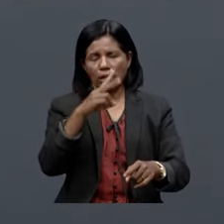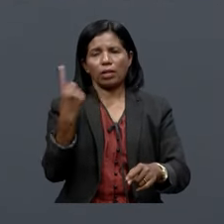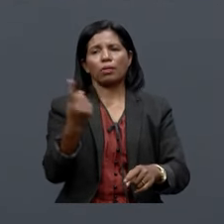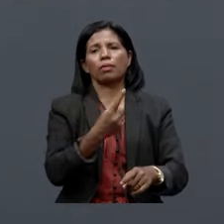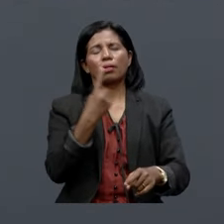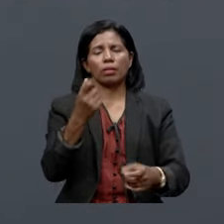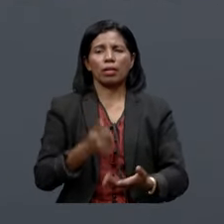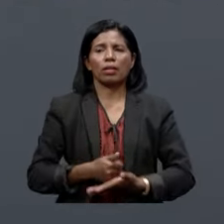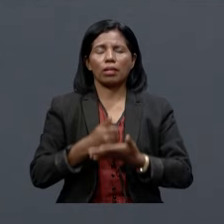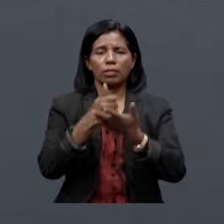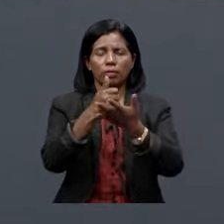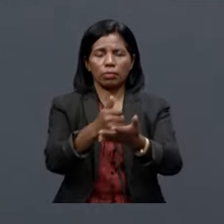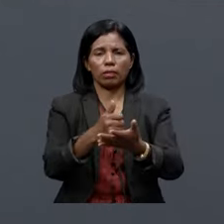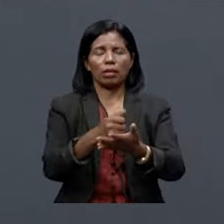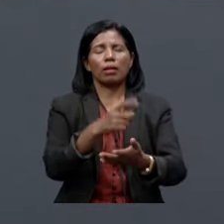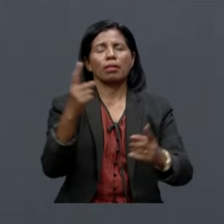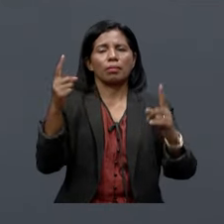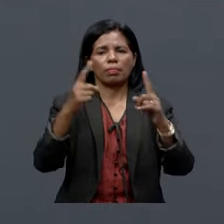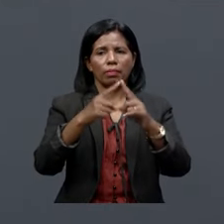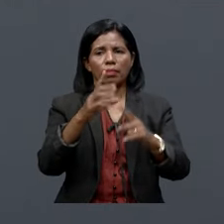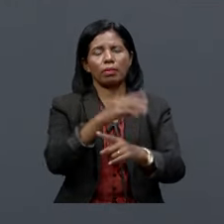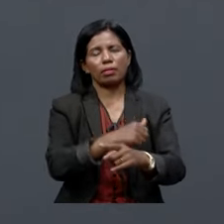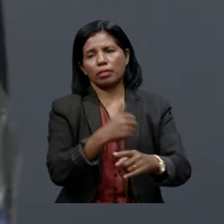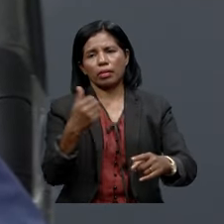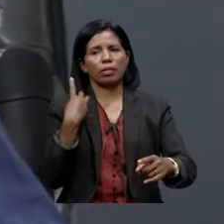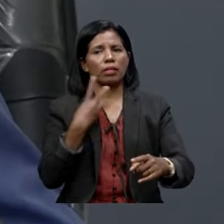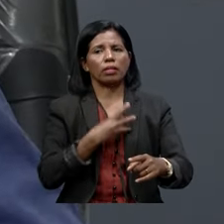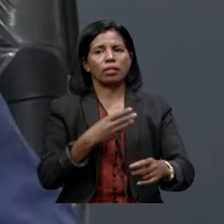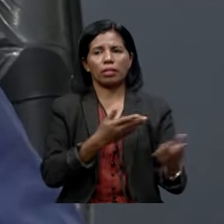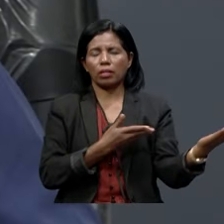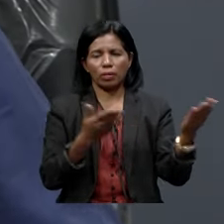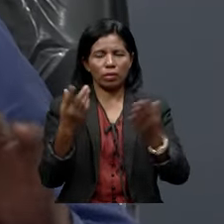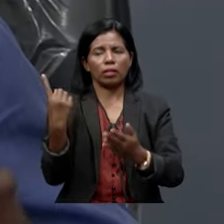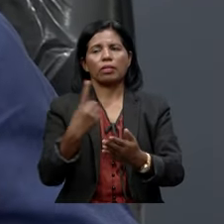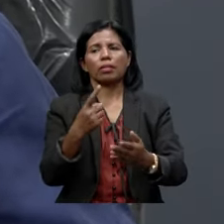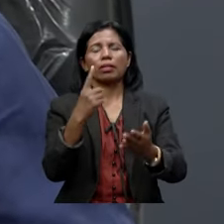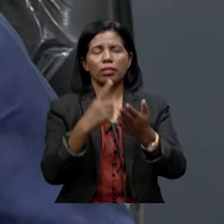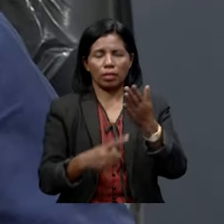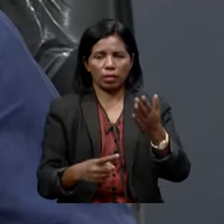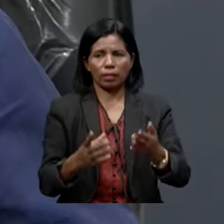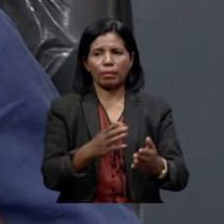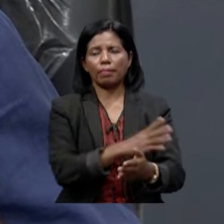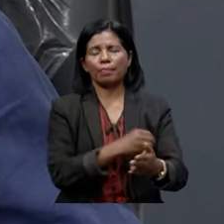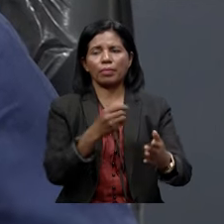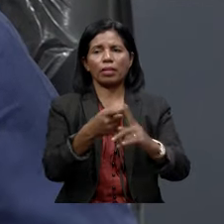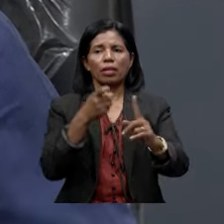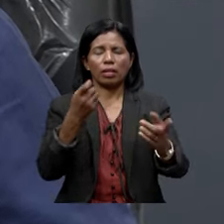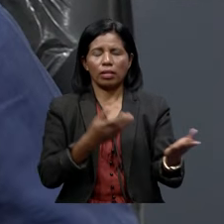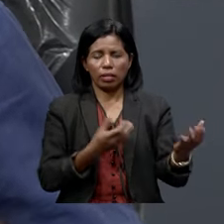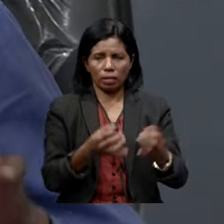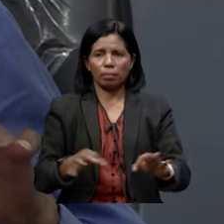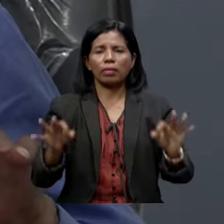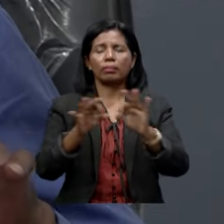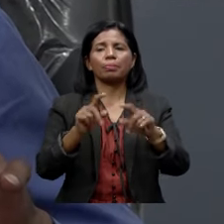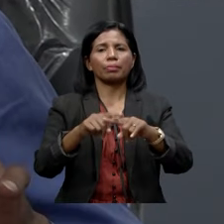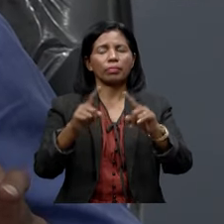ne azura te 65% resto ira ne se importa na fatene hatu lu kata saida agricultura parte era importante mai